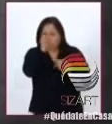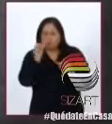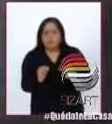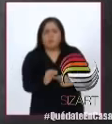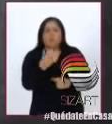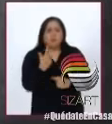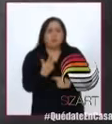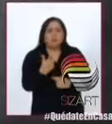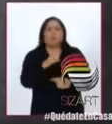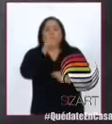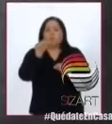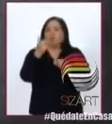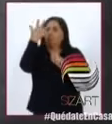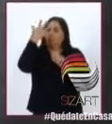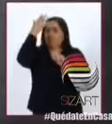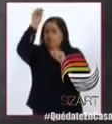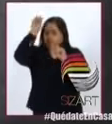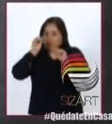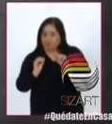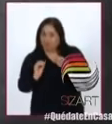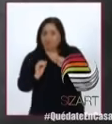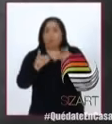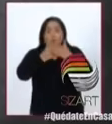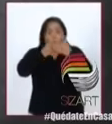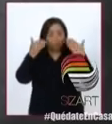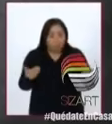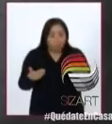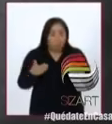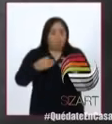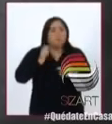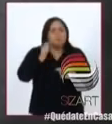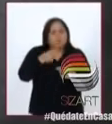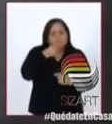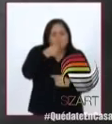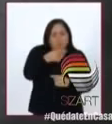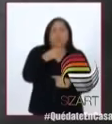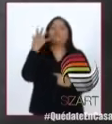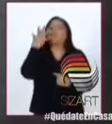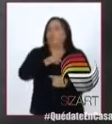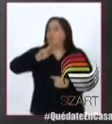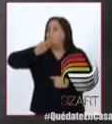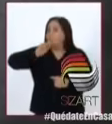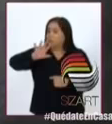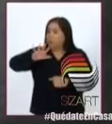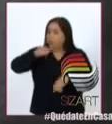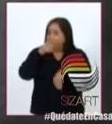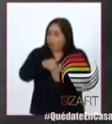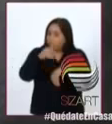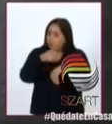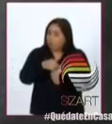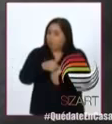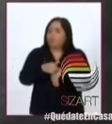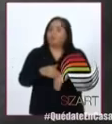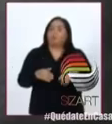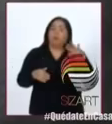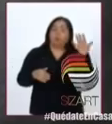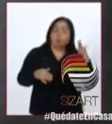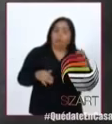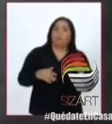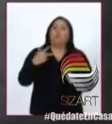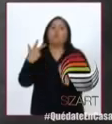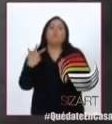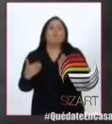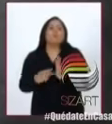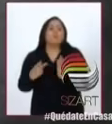Luego bajamos el 5, por lo que ahora nuestro dividendo es 85. 10 cabe 8